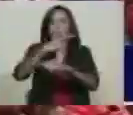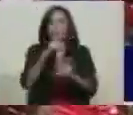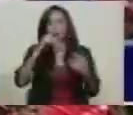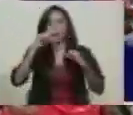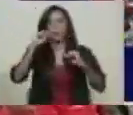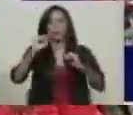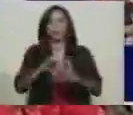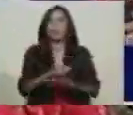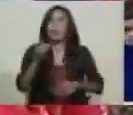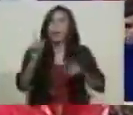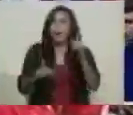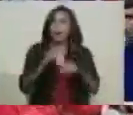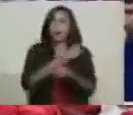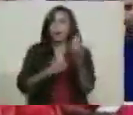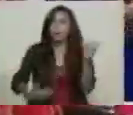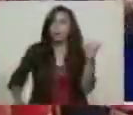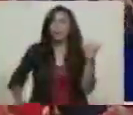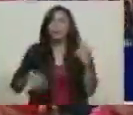justo decirlo.